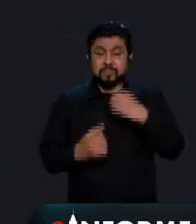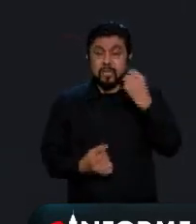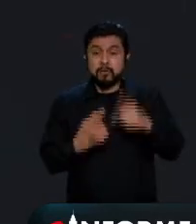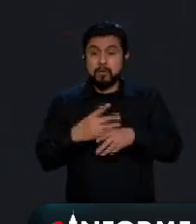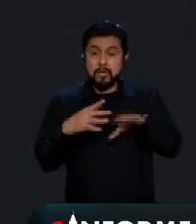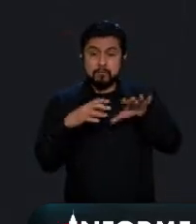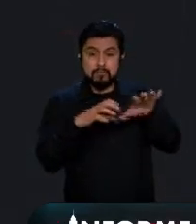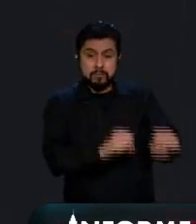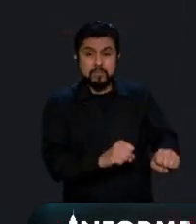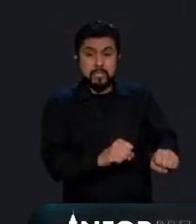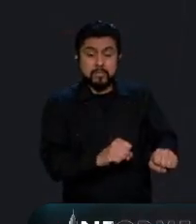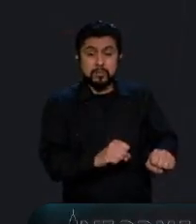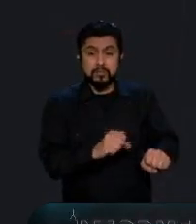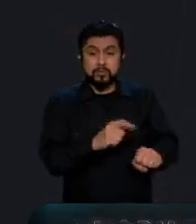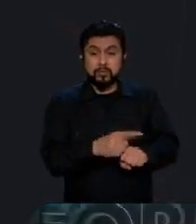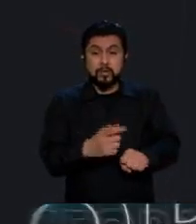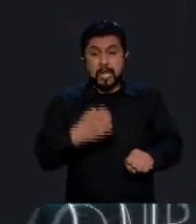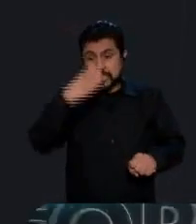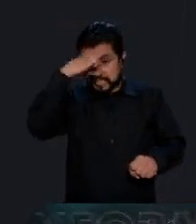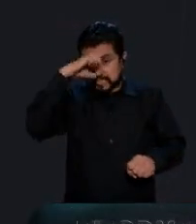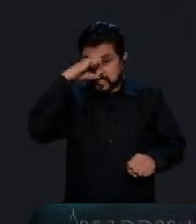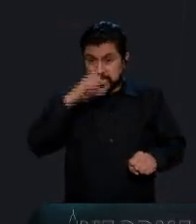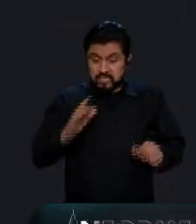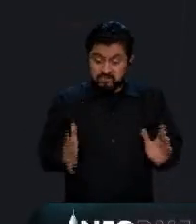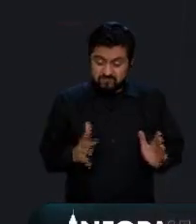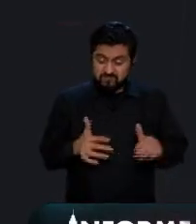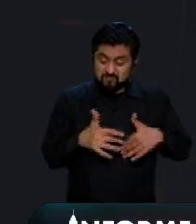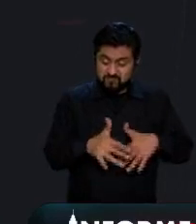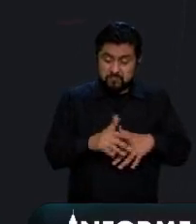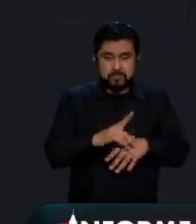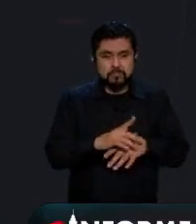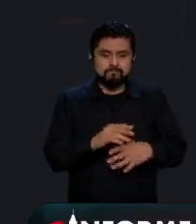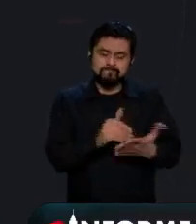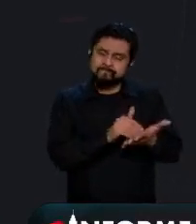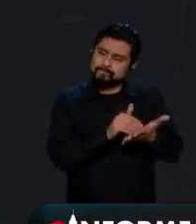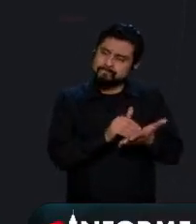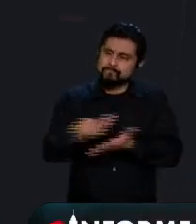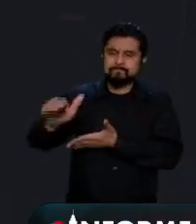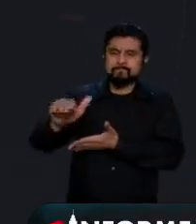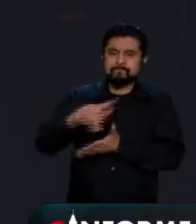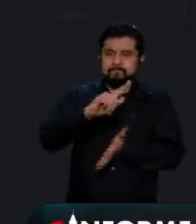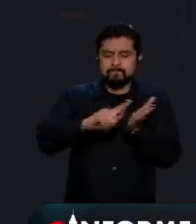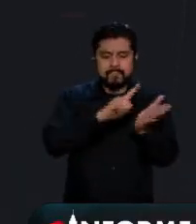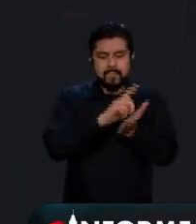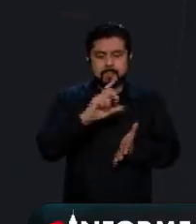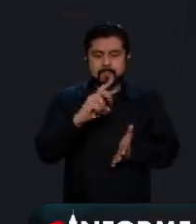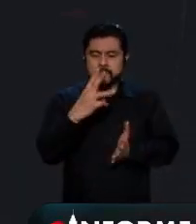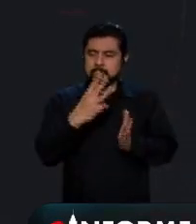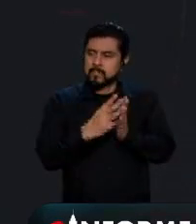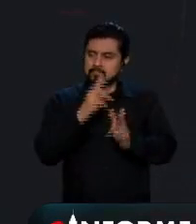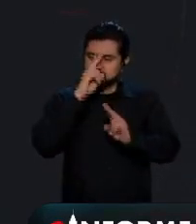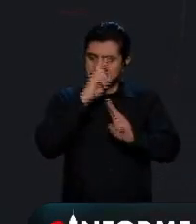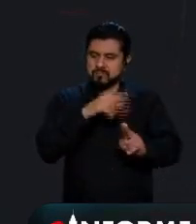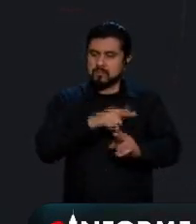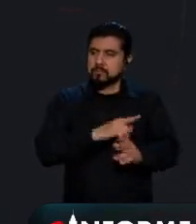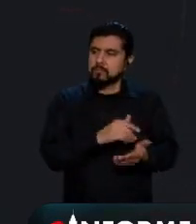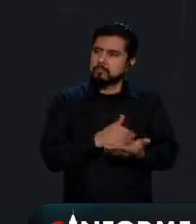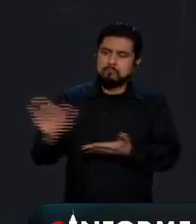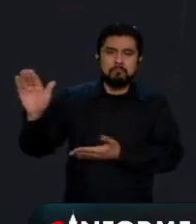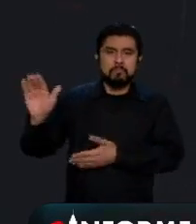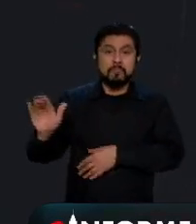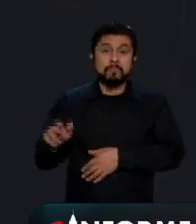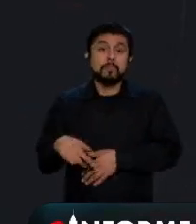menos de 24 horas las expulsaron del país. Ahora, ¿esto por qué es delicado? Y te lo voy a poner más allá de las personas